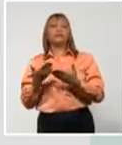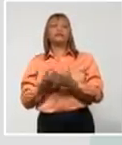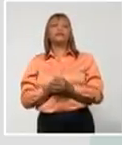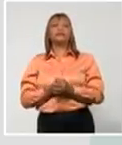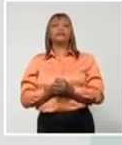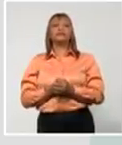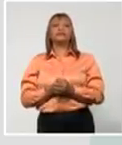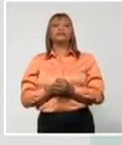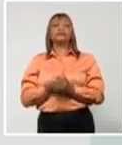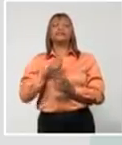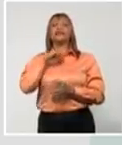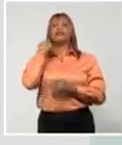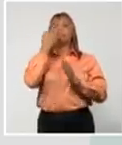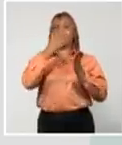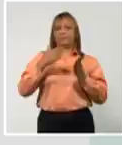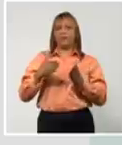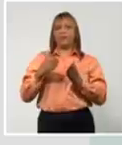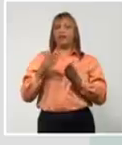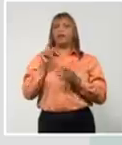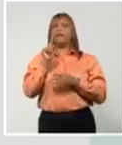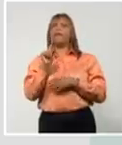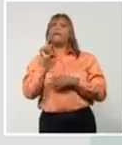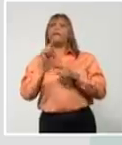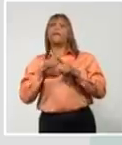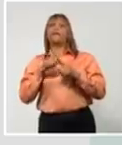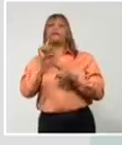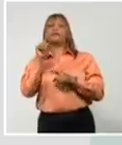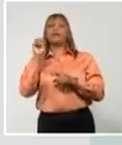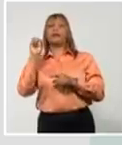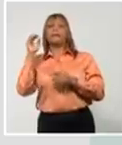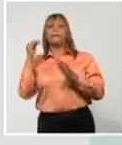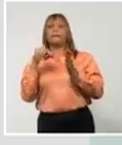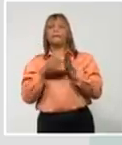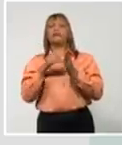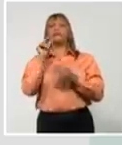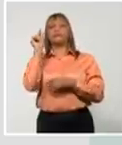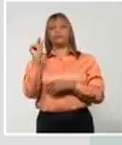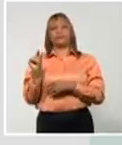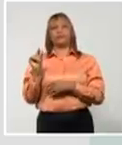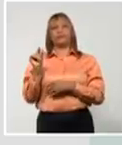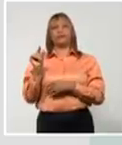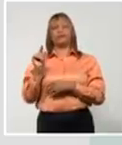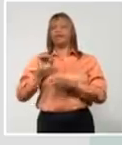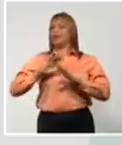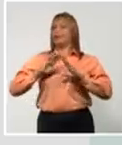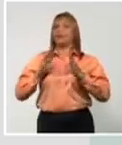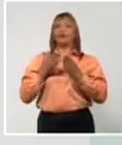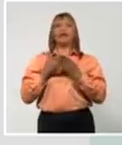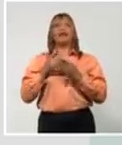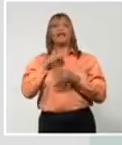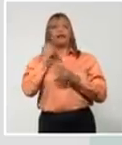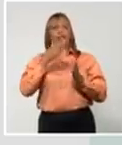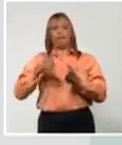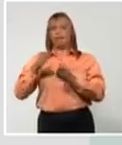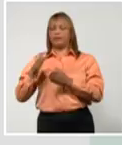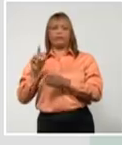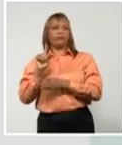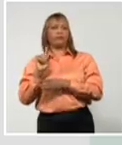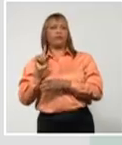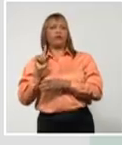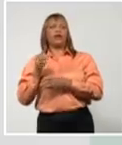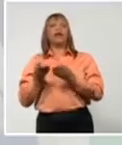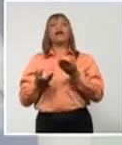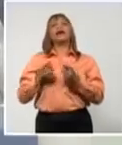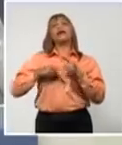tasa de fallecidos por 100.000 habitantes. Esta no es la letalidad son los fallecidos contra los